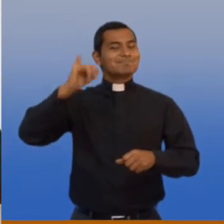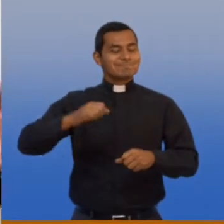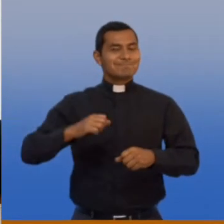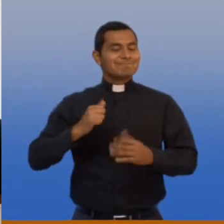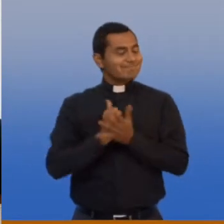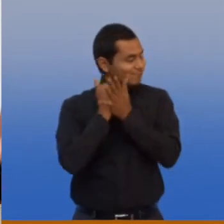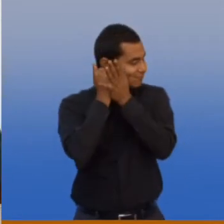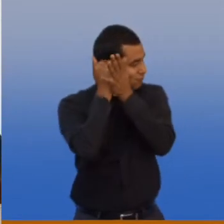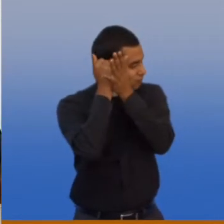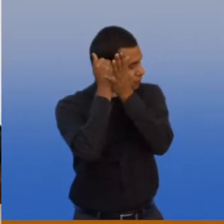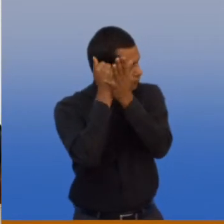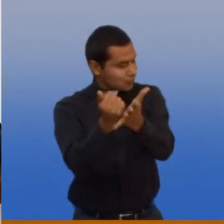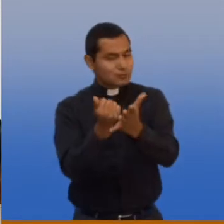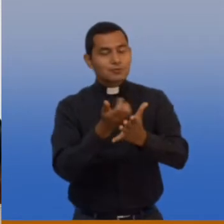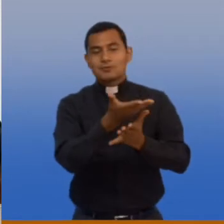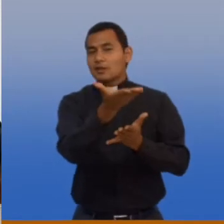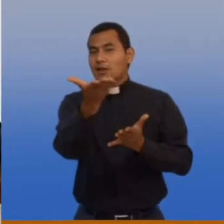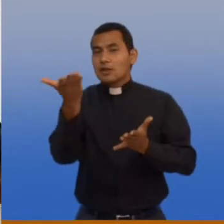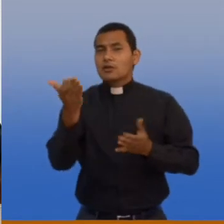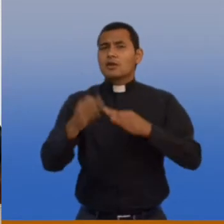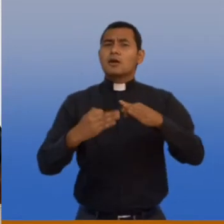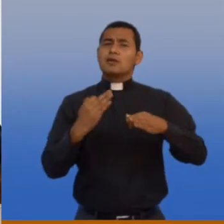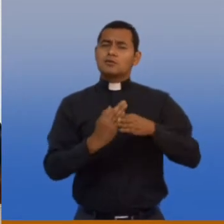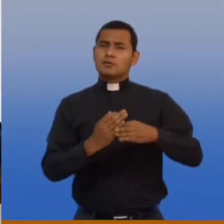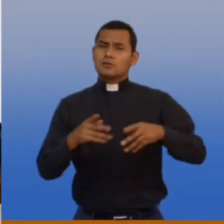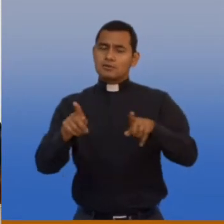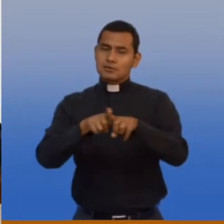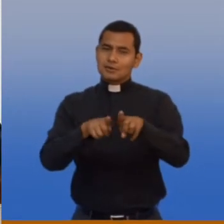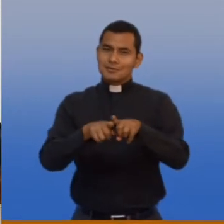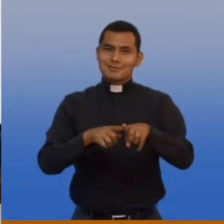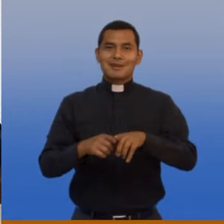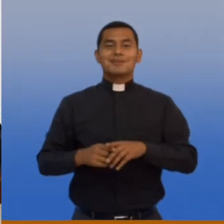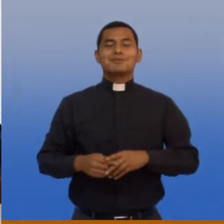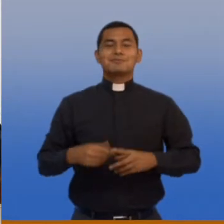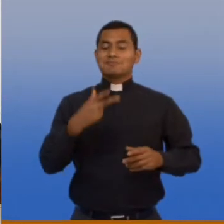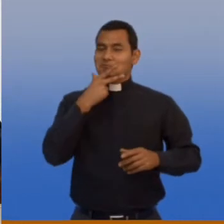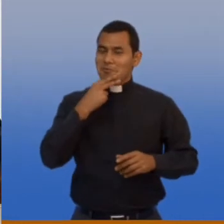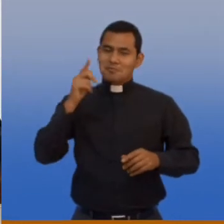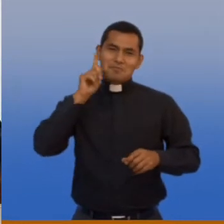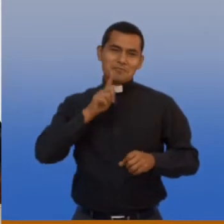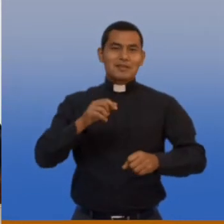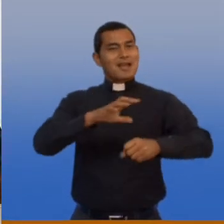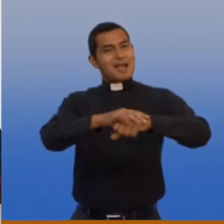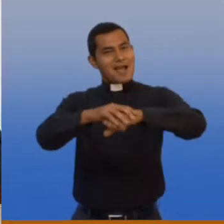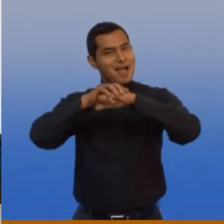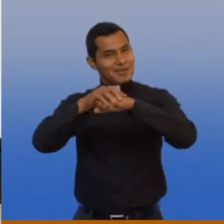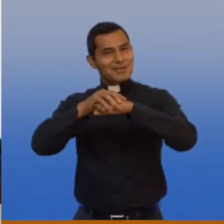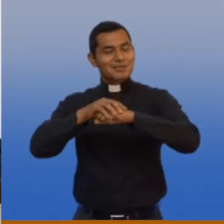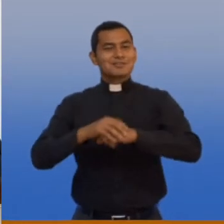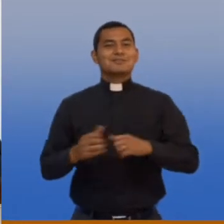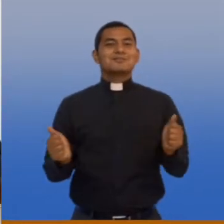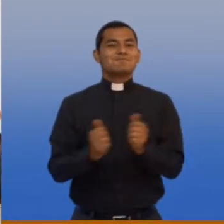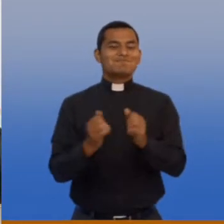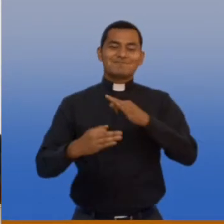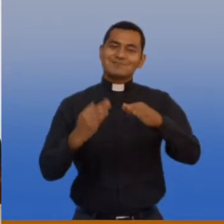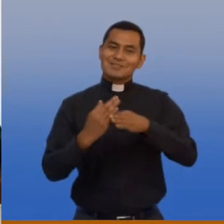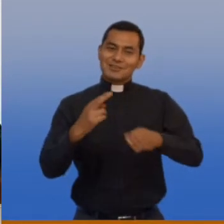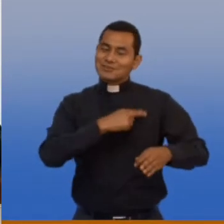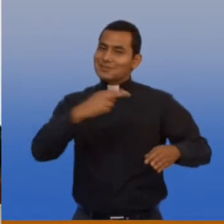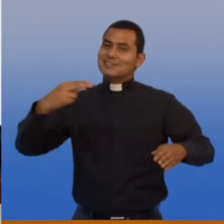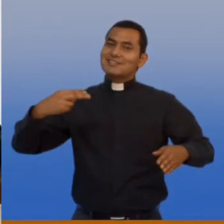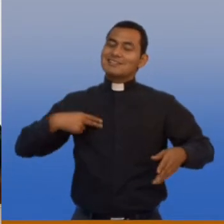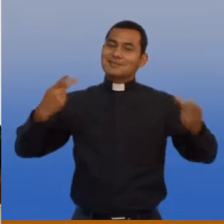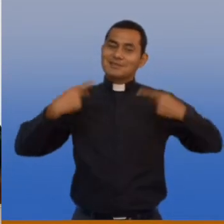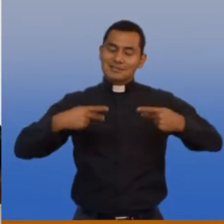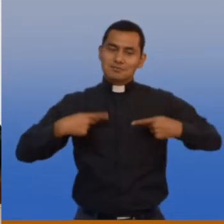creo que siempre tendremos ocasión de vivir esta importante virtud, de compartir con los demás, especialmente